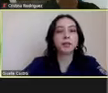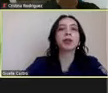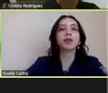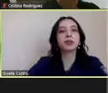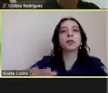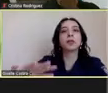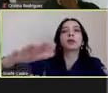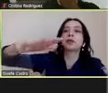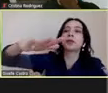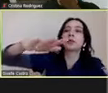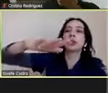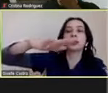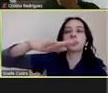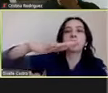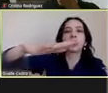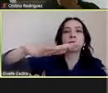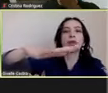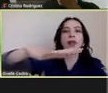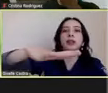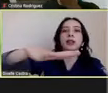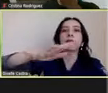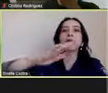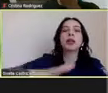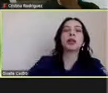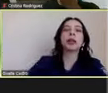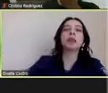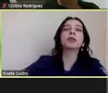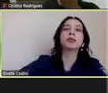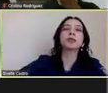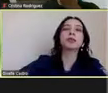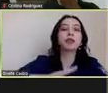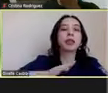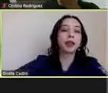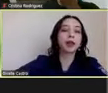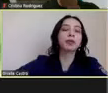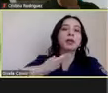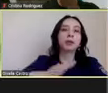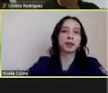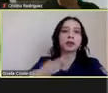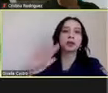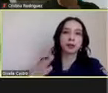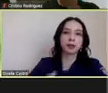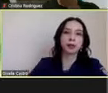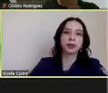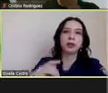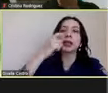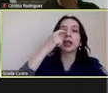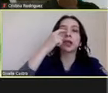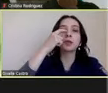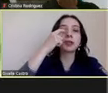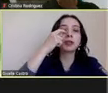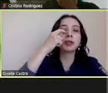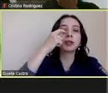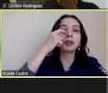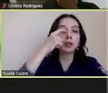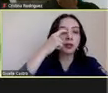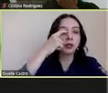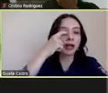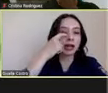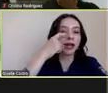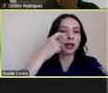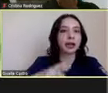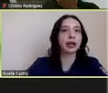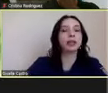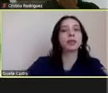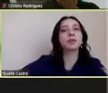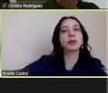paciente que apoye, justamente por lo que les comenté muy al inicio, de que nuestro tobillo se adapta a diferentes superficies. Entonces tenemos que